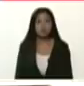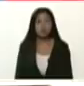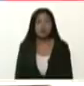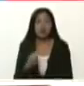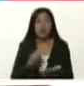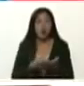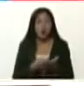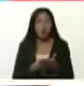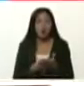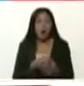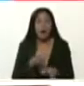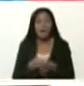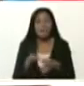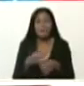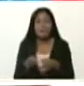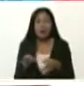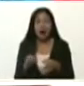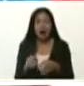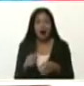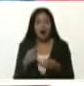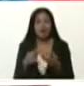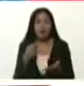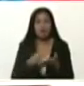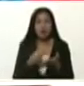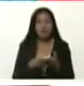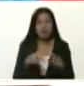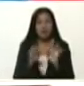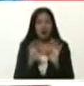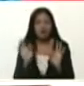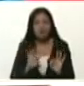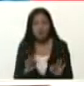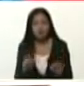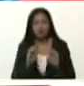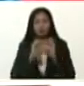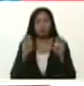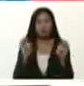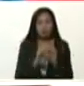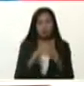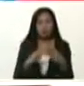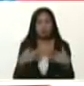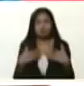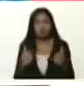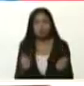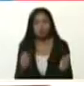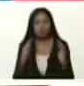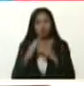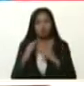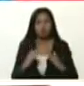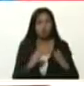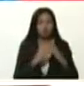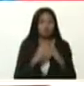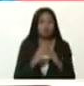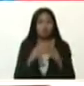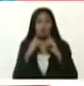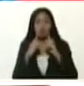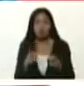recursos en moneda convertible que sea invertida en la educación, la salud, la vivienda, la